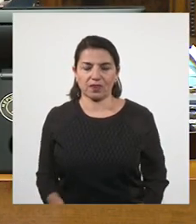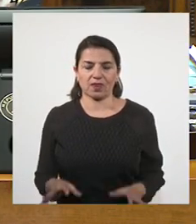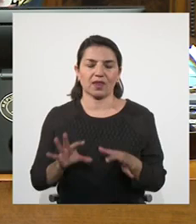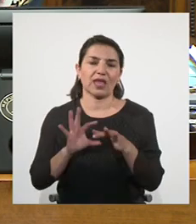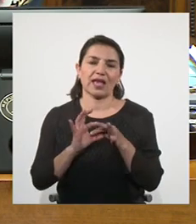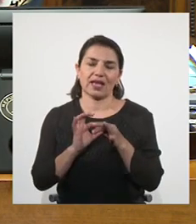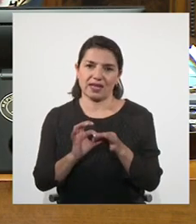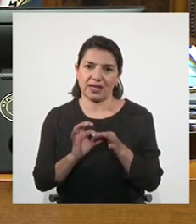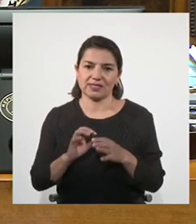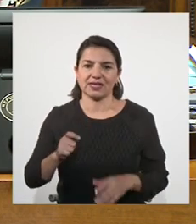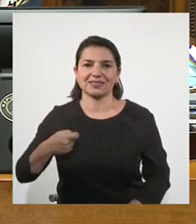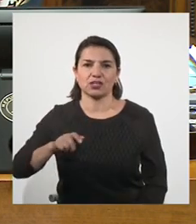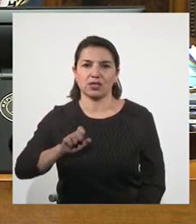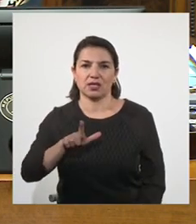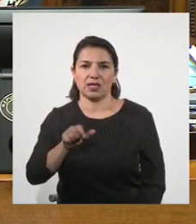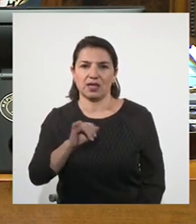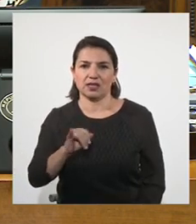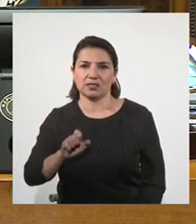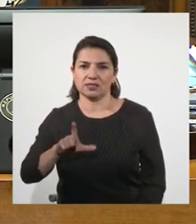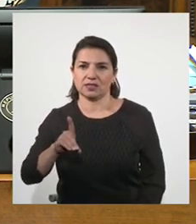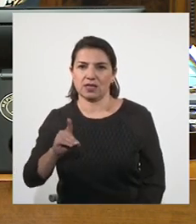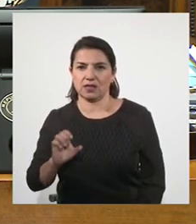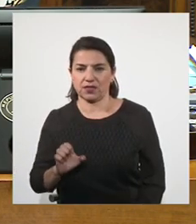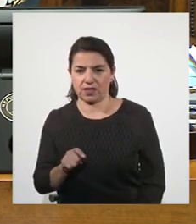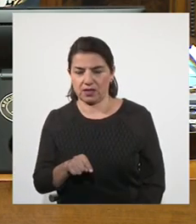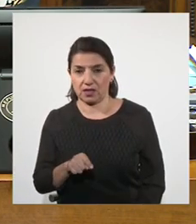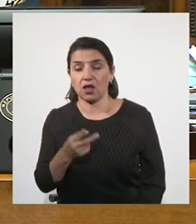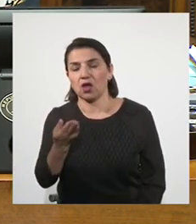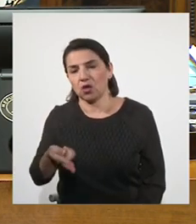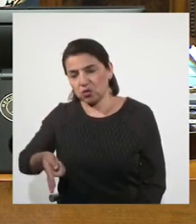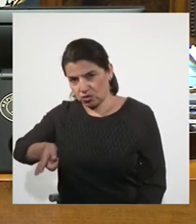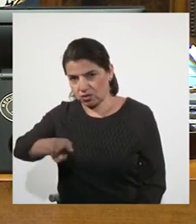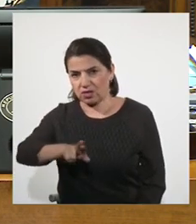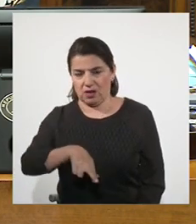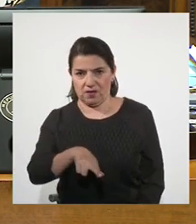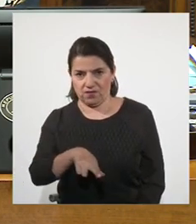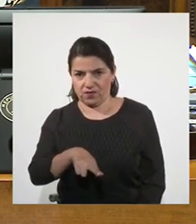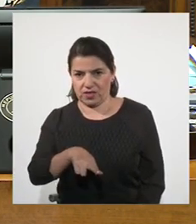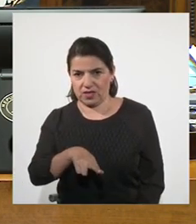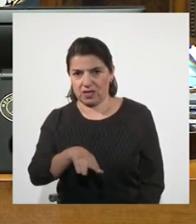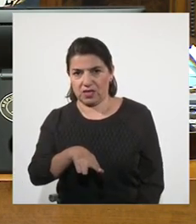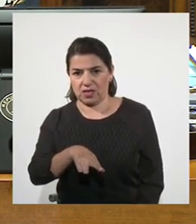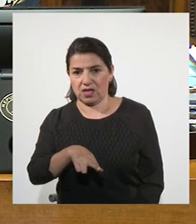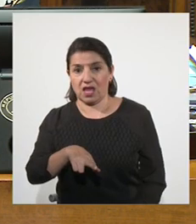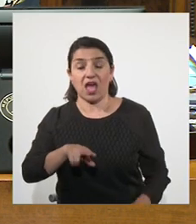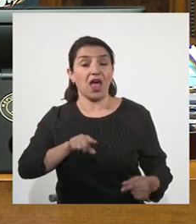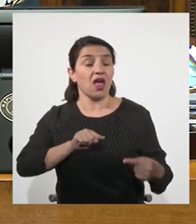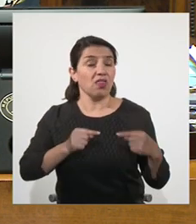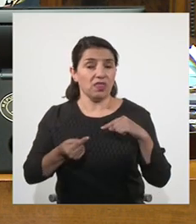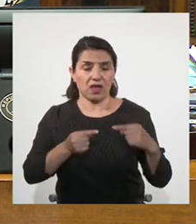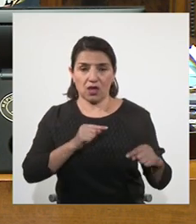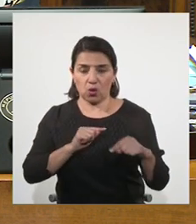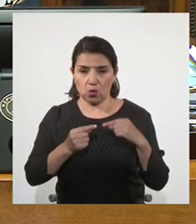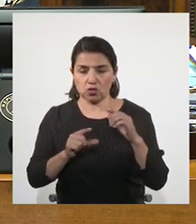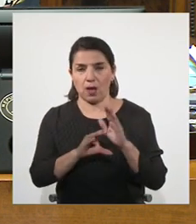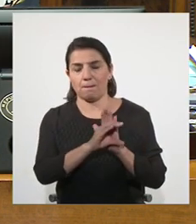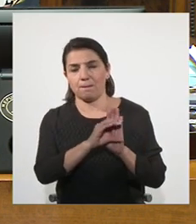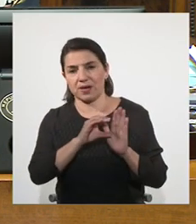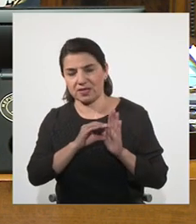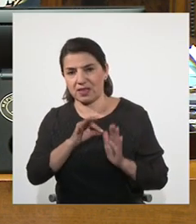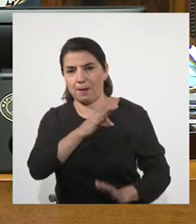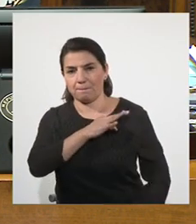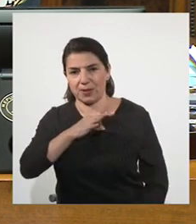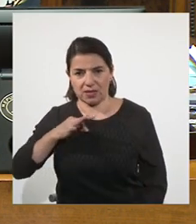Gracias, senador Elizalde. Vuelvo a señalar, vamos con la discusión de la partida del Ministerio de Transporte y